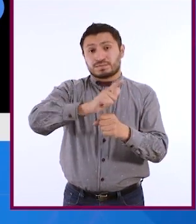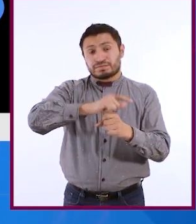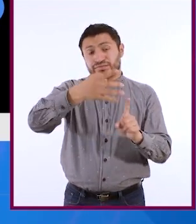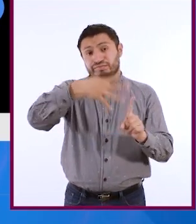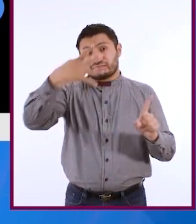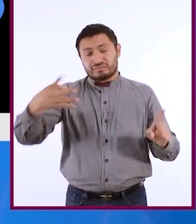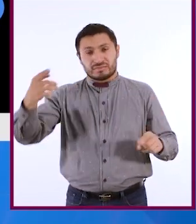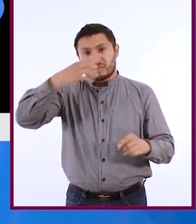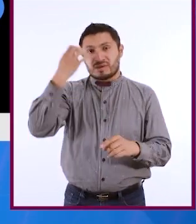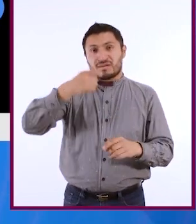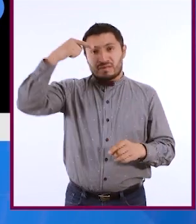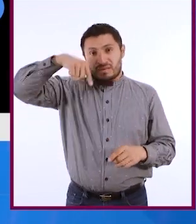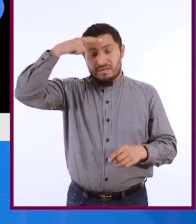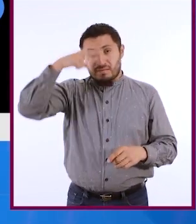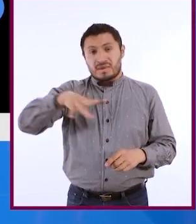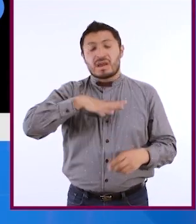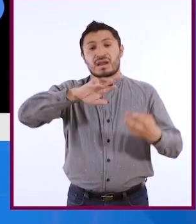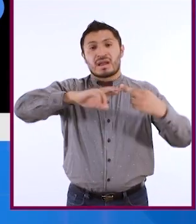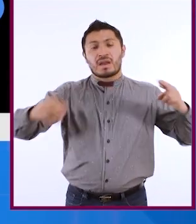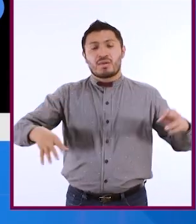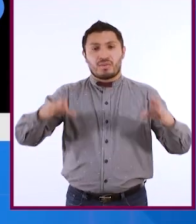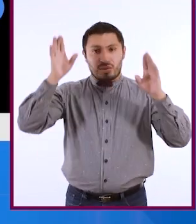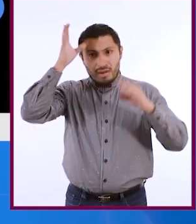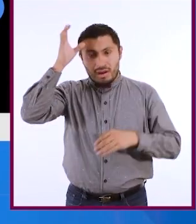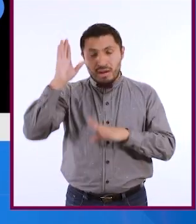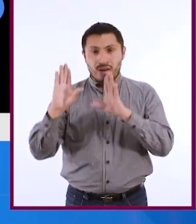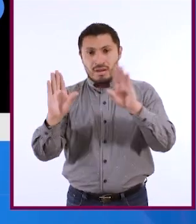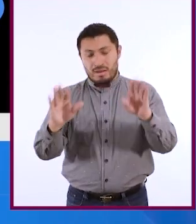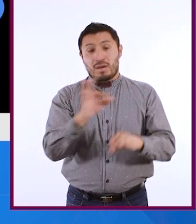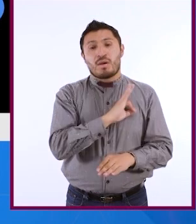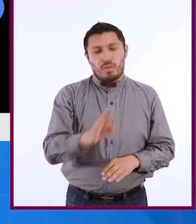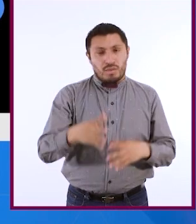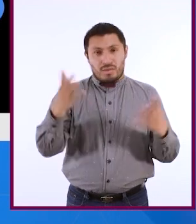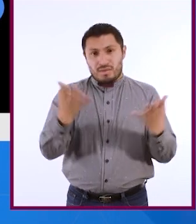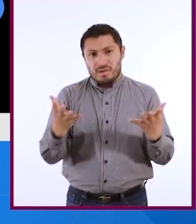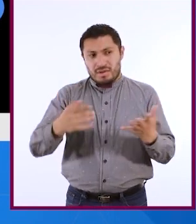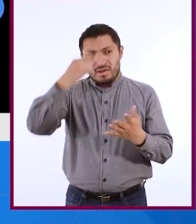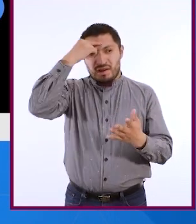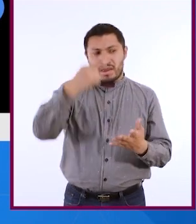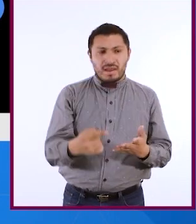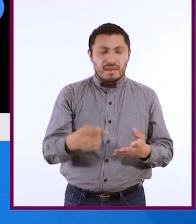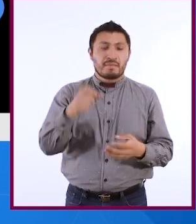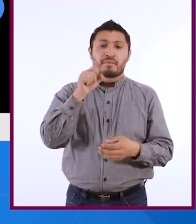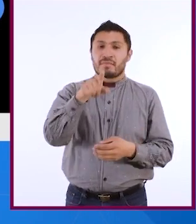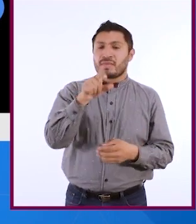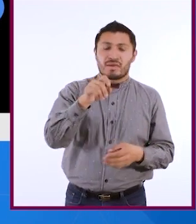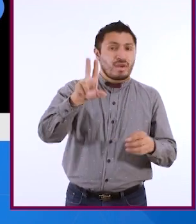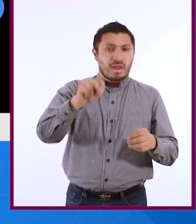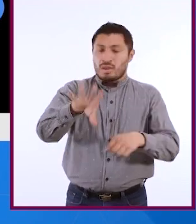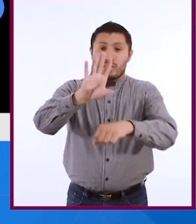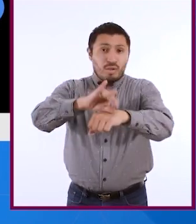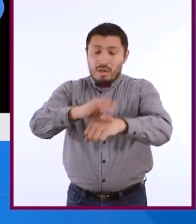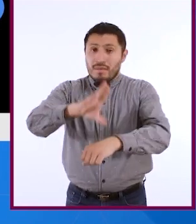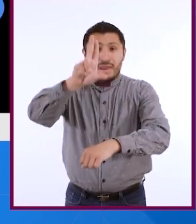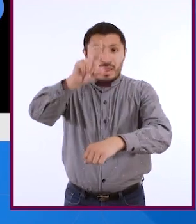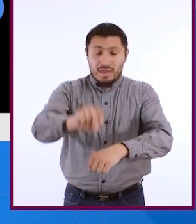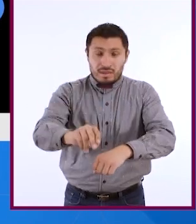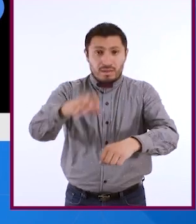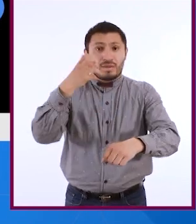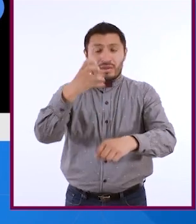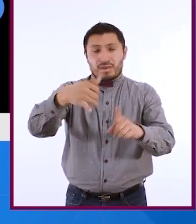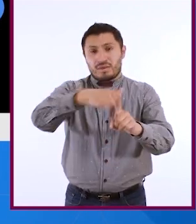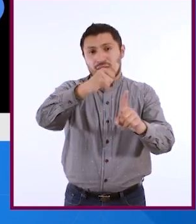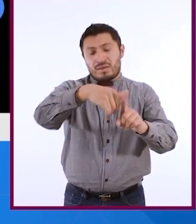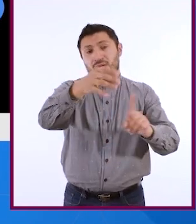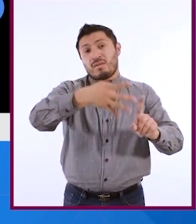México, hay recursos y capacitaciones posibles que se pueden tomar, pero también pues no permitir y no ejercer sobre todo el